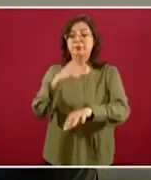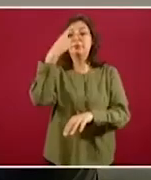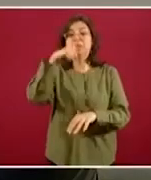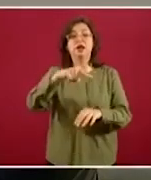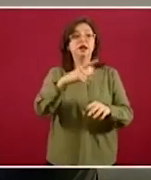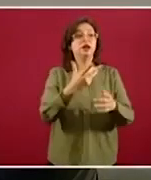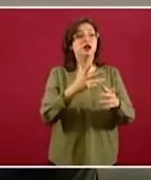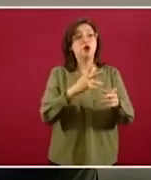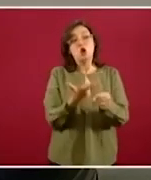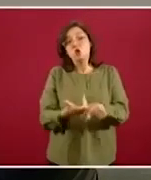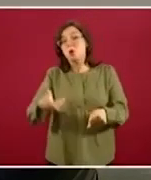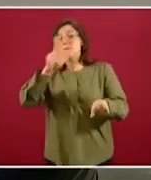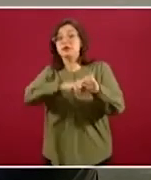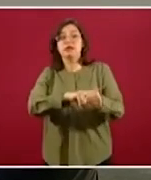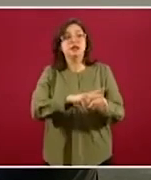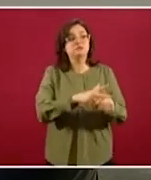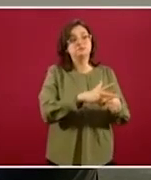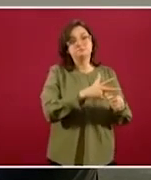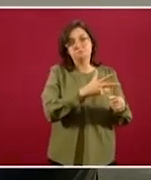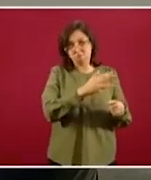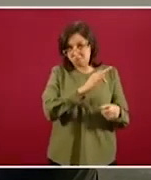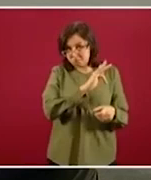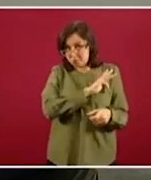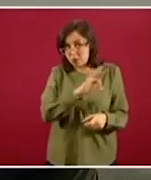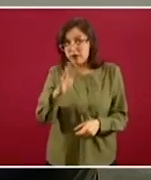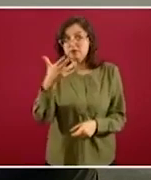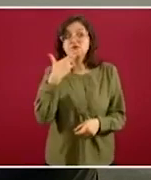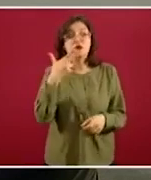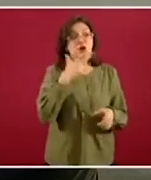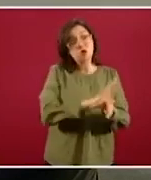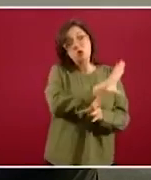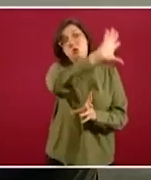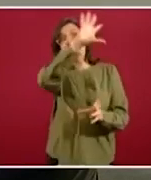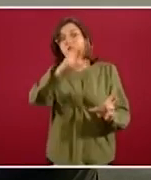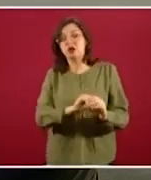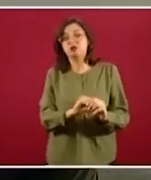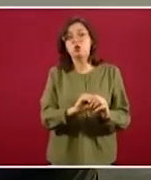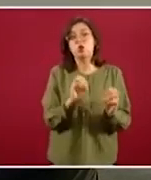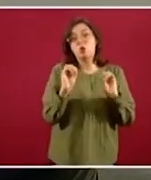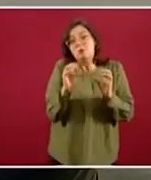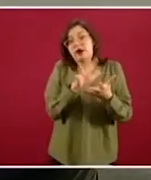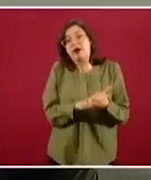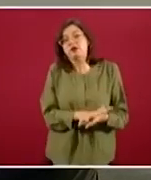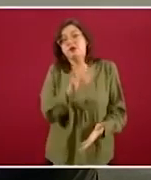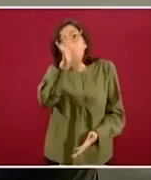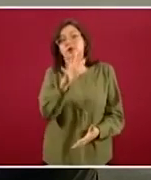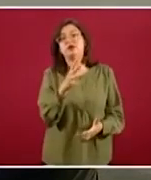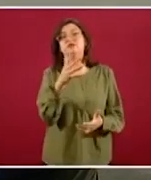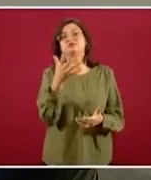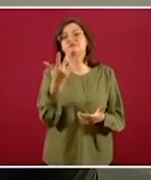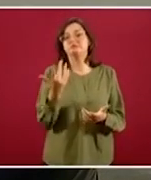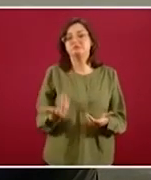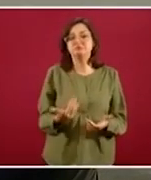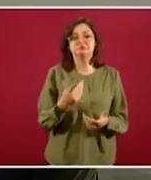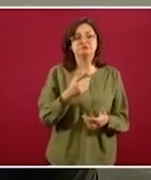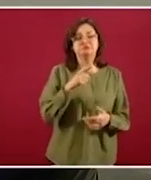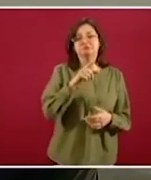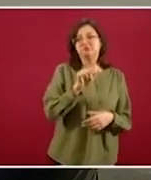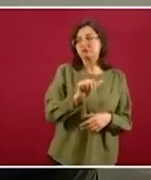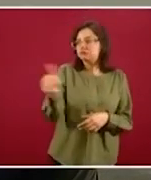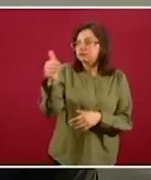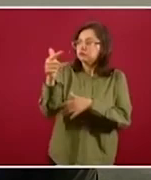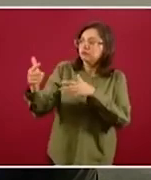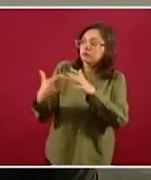máximo espacio posible en los hospitales y en ocasiones en otros espacios para